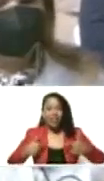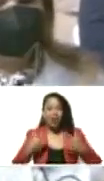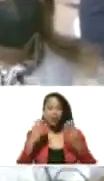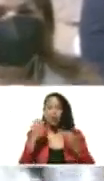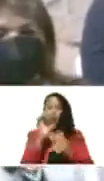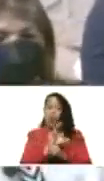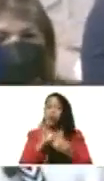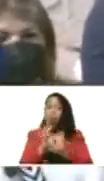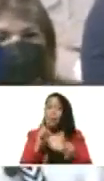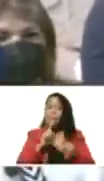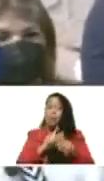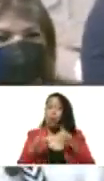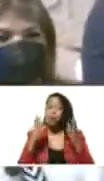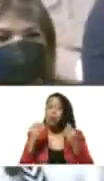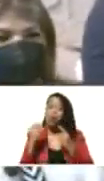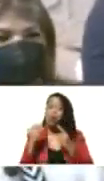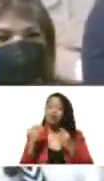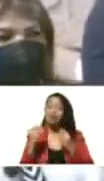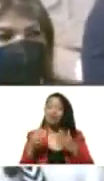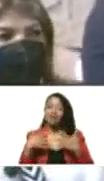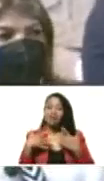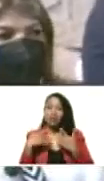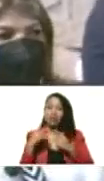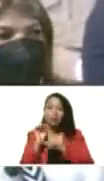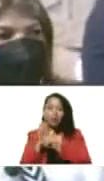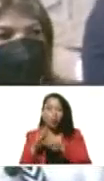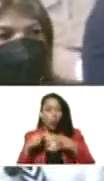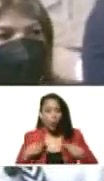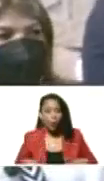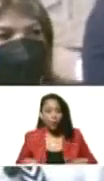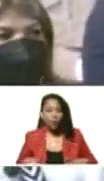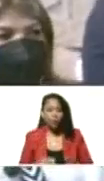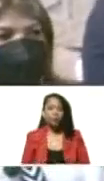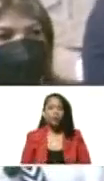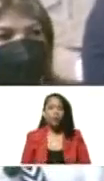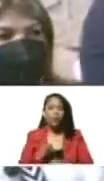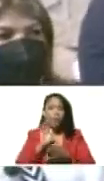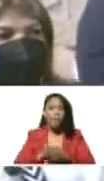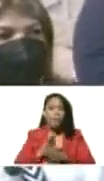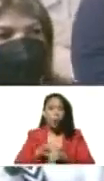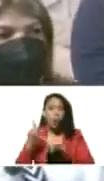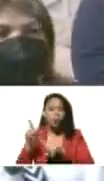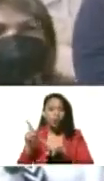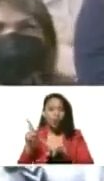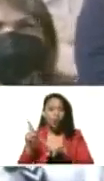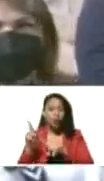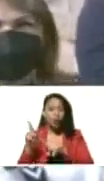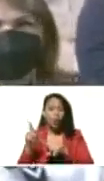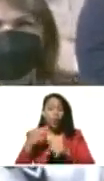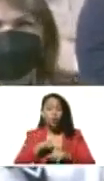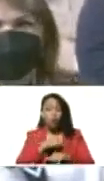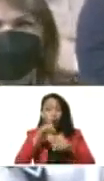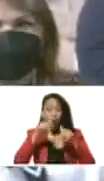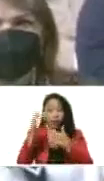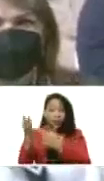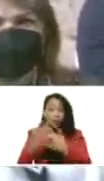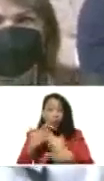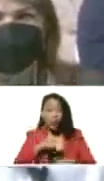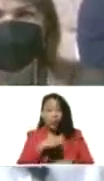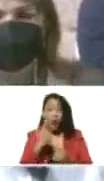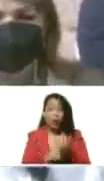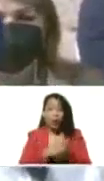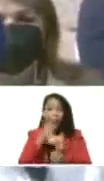tradición, pero de mucho carisma y calor humano. Y por eso, con ese mismo carisma, hoy estamos recibiendo a nuestros hermanos